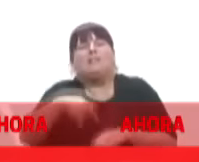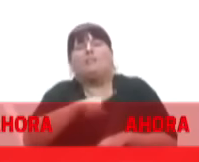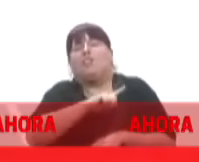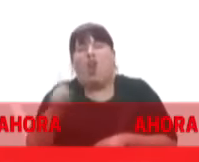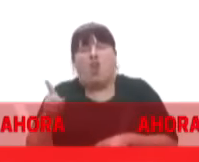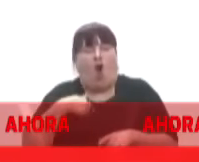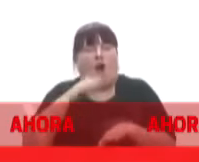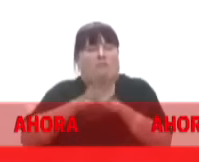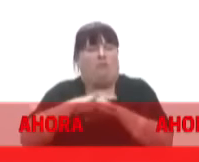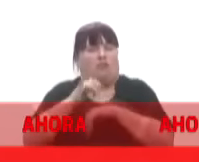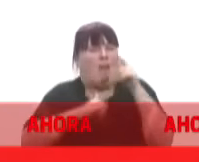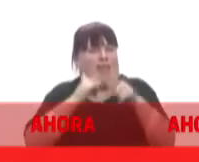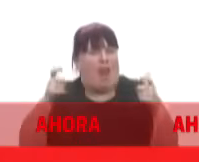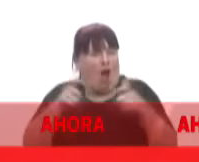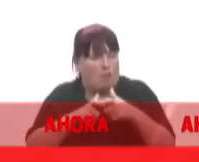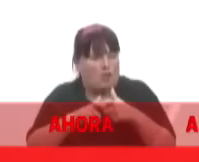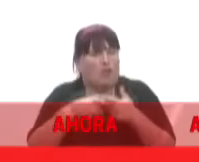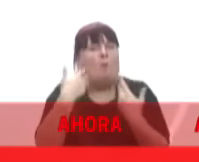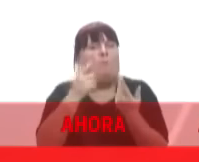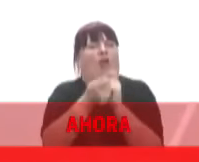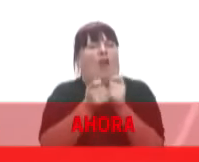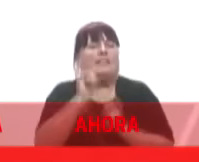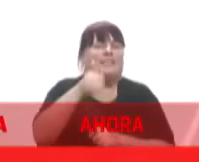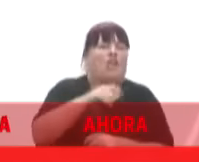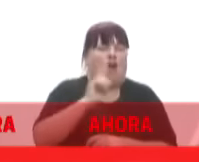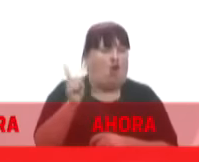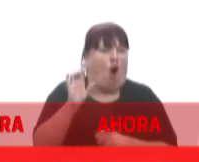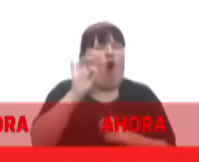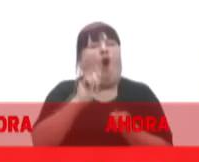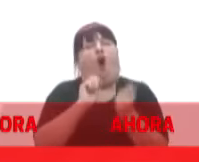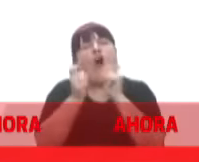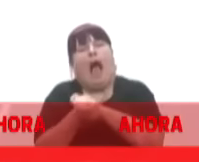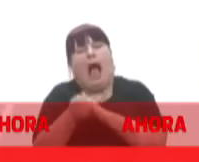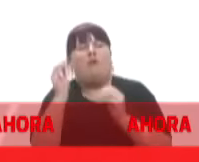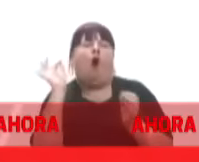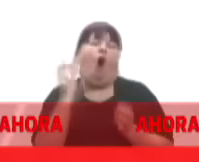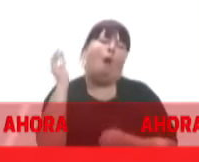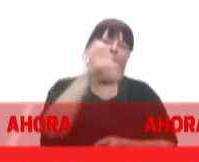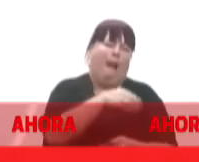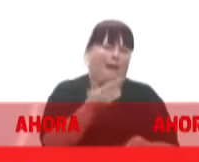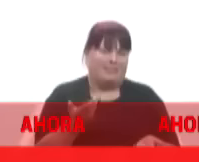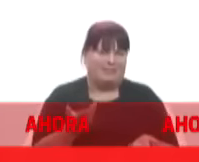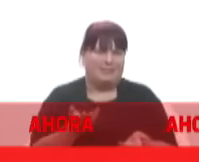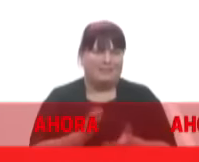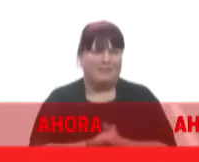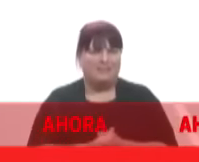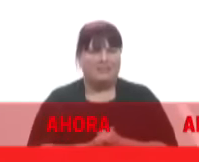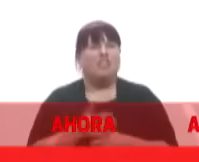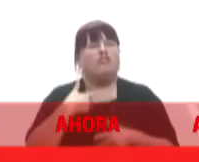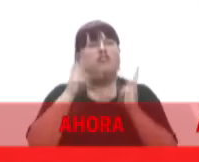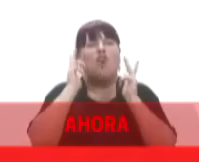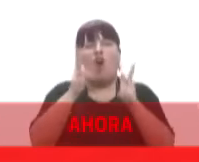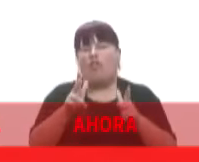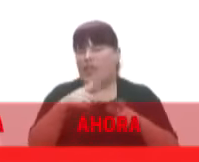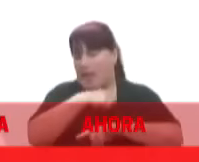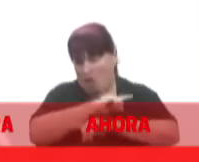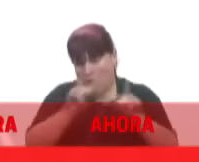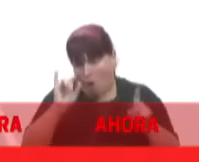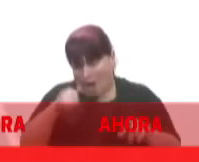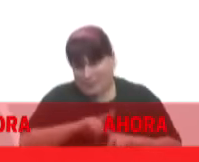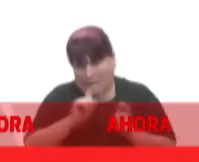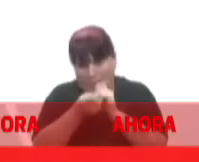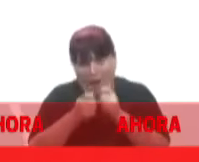como miembro informante, las modificaciones o sustituciones o agregados. Ya manifesté que no lo iba a aceptar,